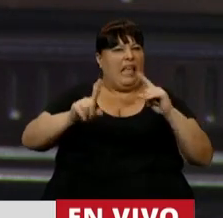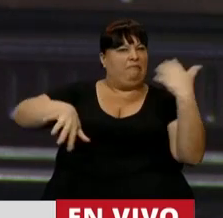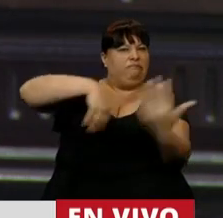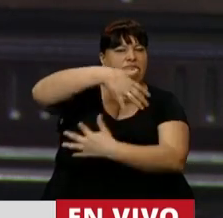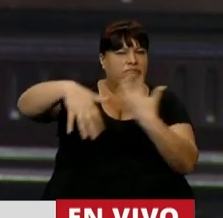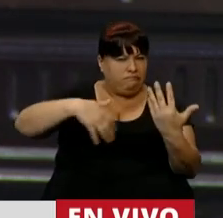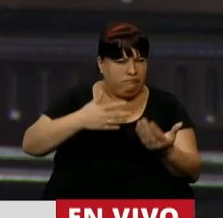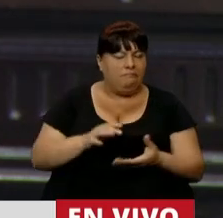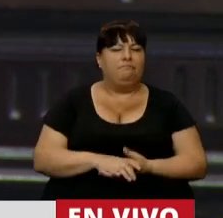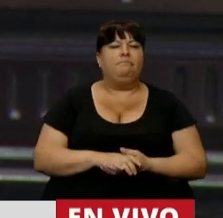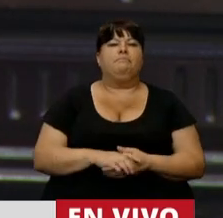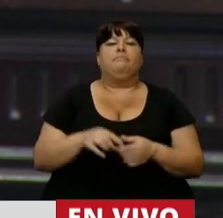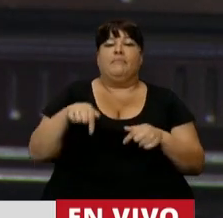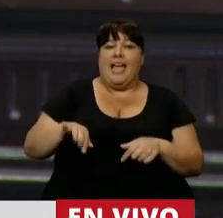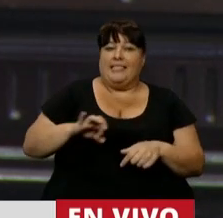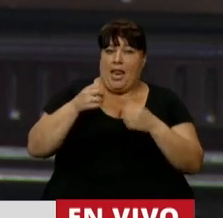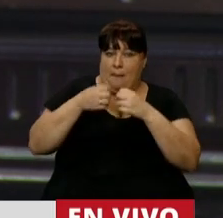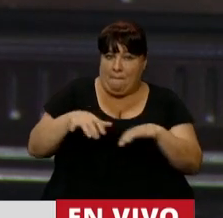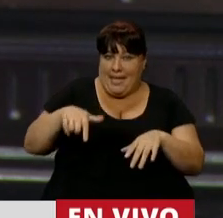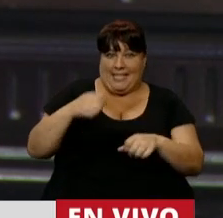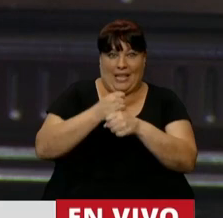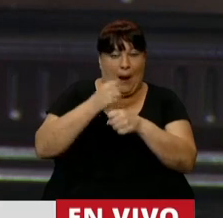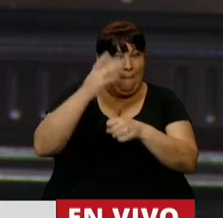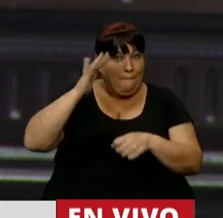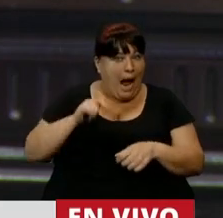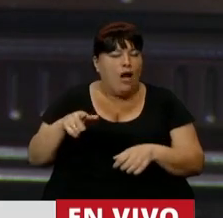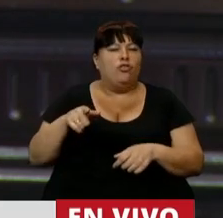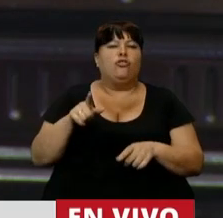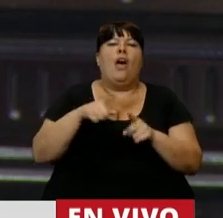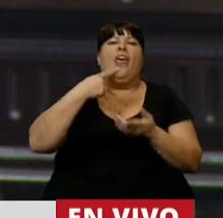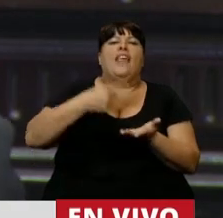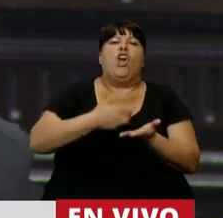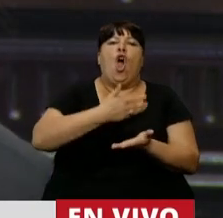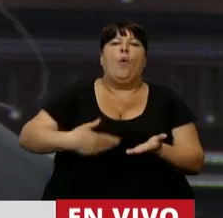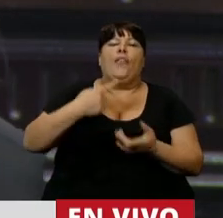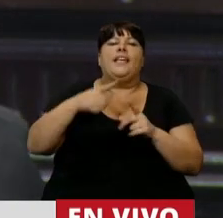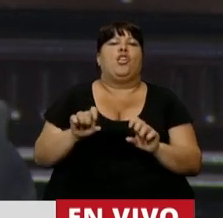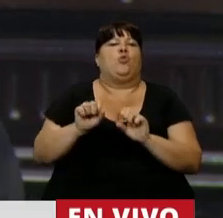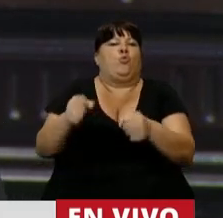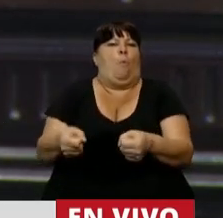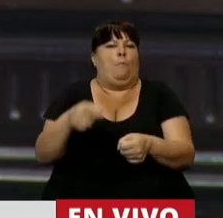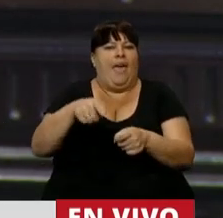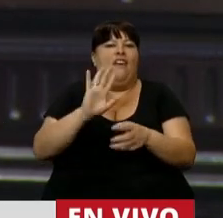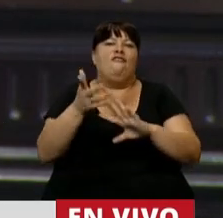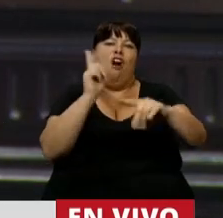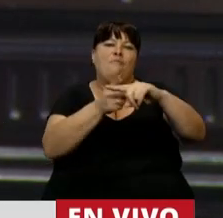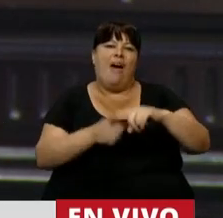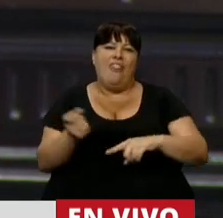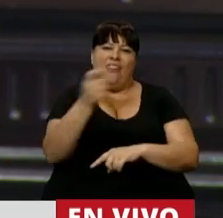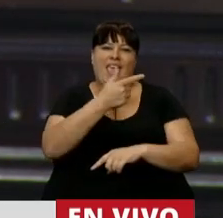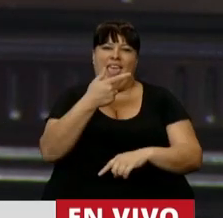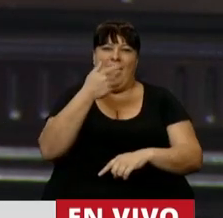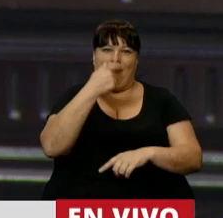recinto. Y empezamos este año legislativo con la decisión del gobierno de suspender esa fórmula de